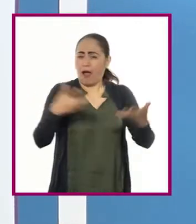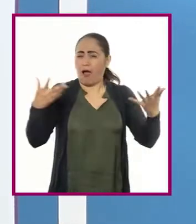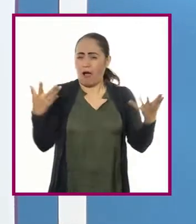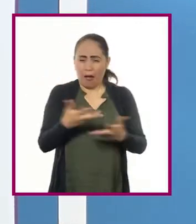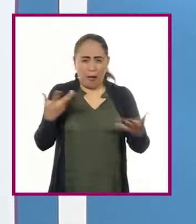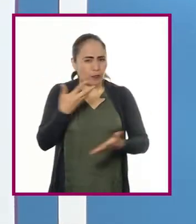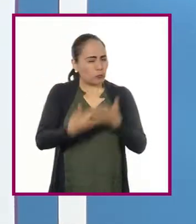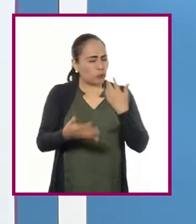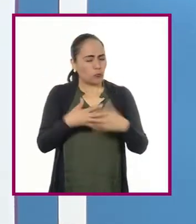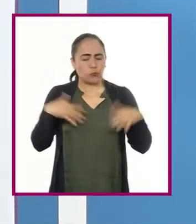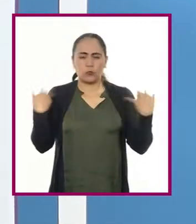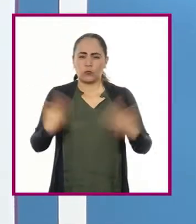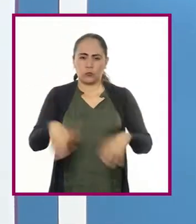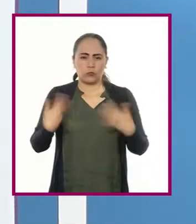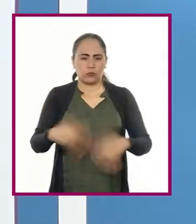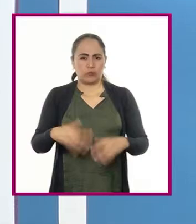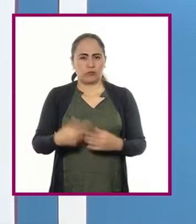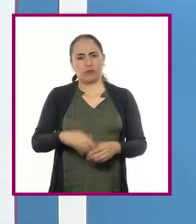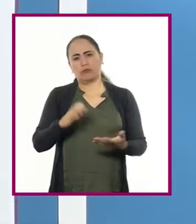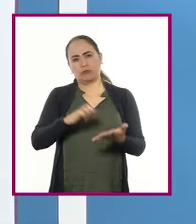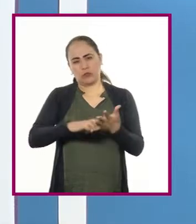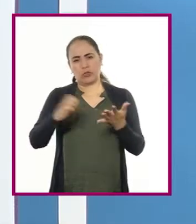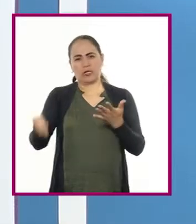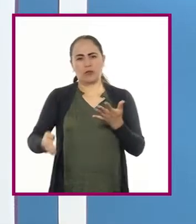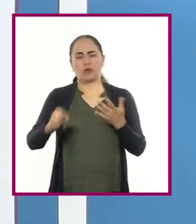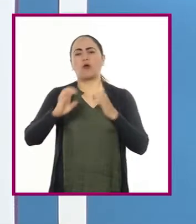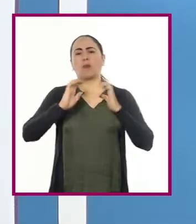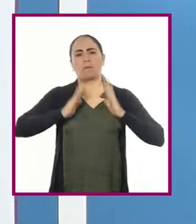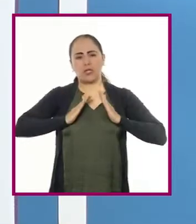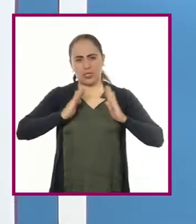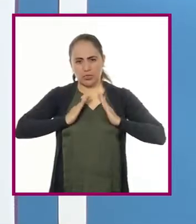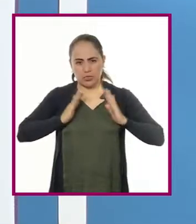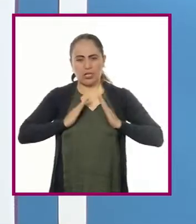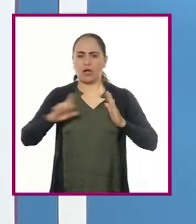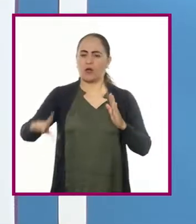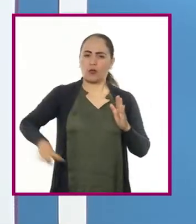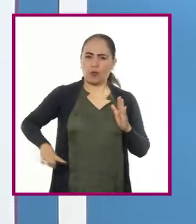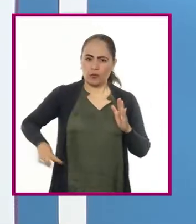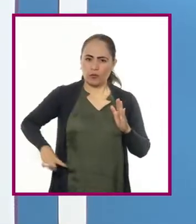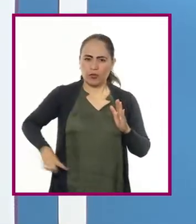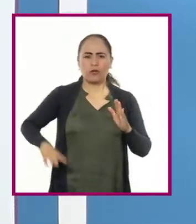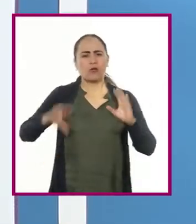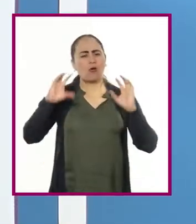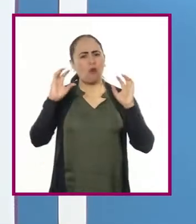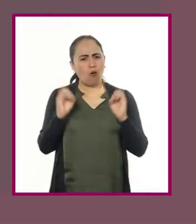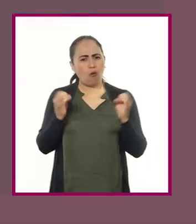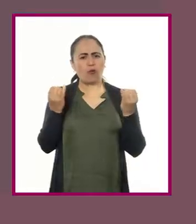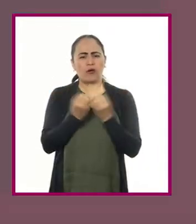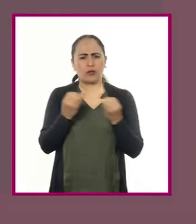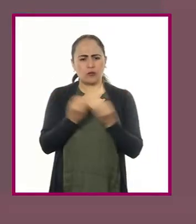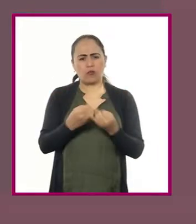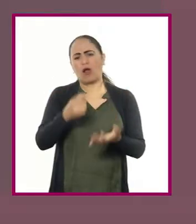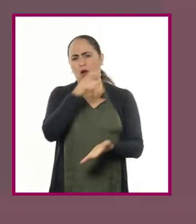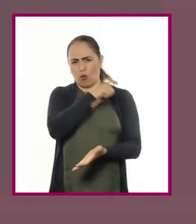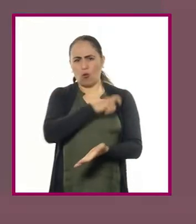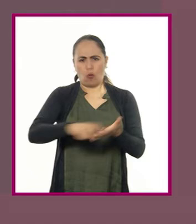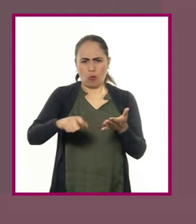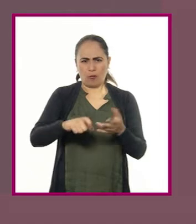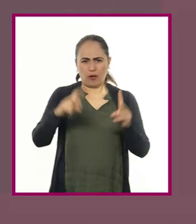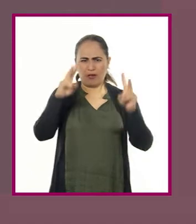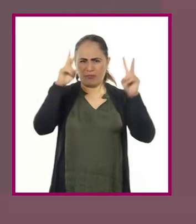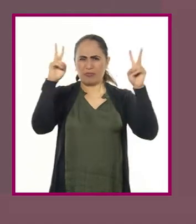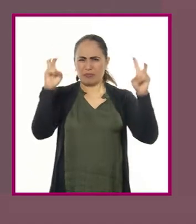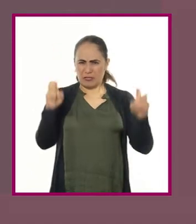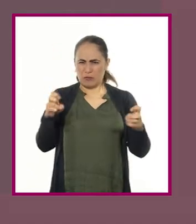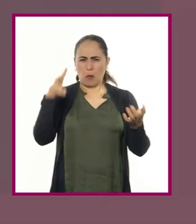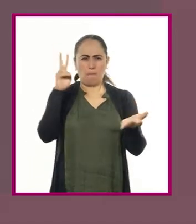suficientes para ello, fuera en el ámbito militar, de gobierno o incluso por medio de la compra de un título nobiliario